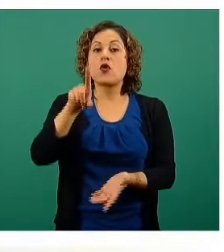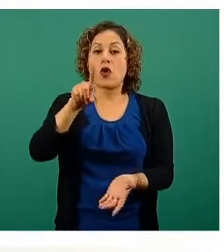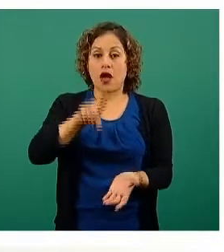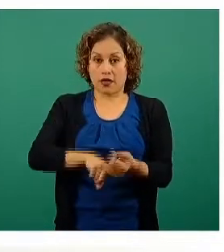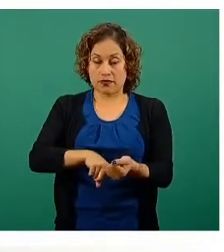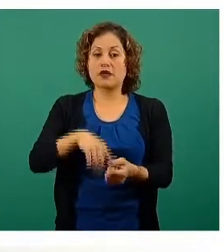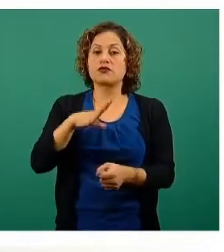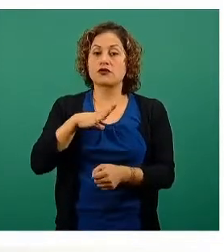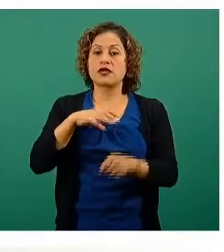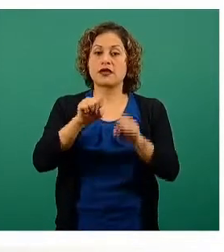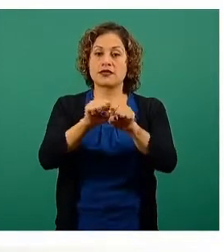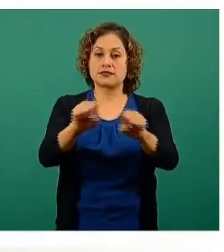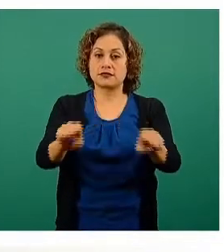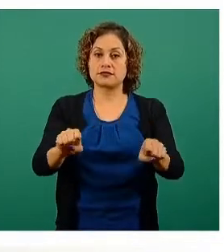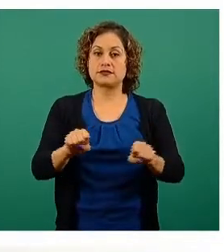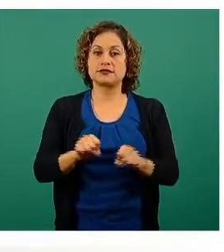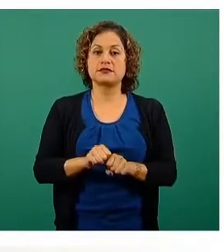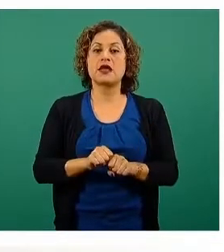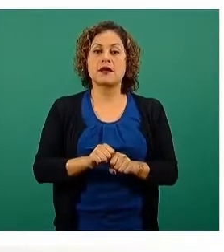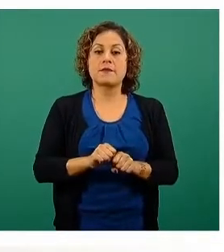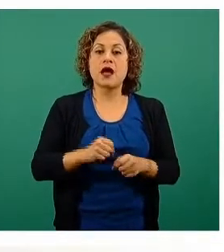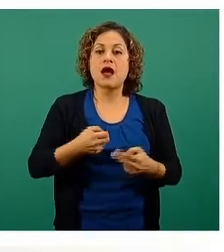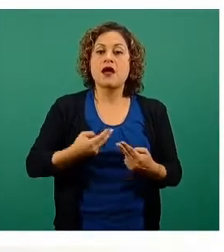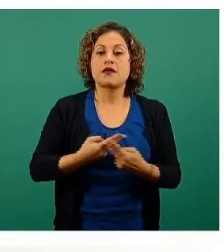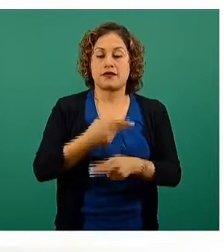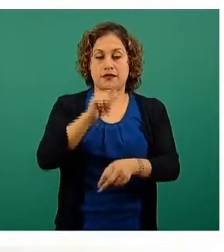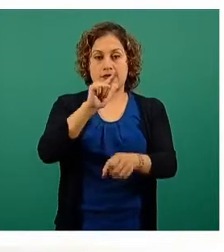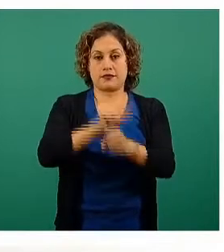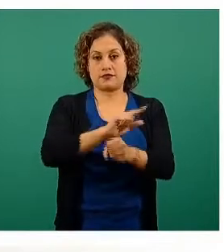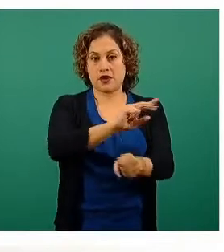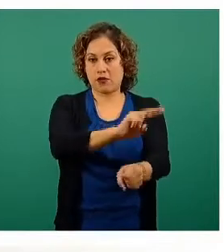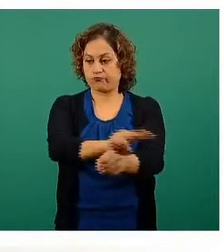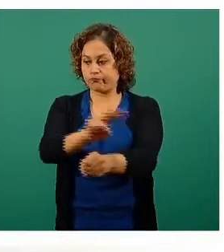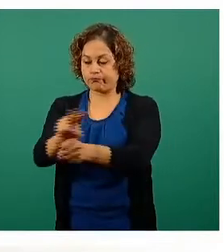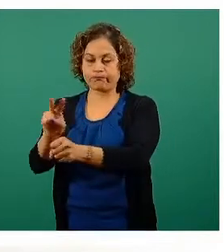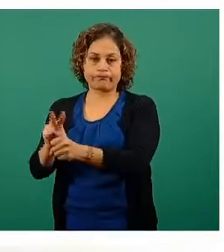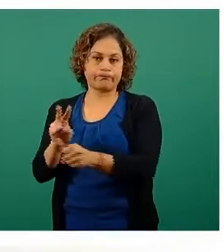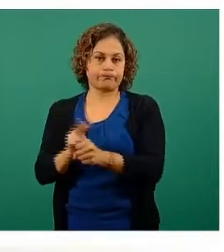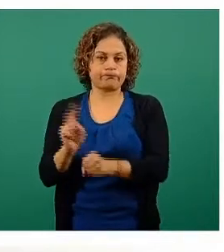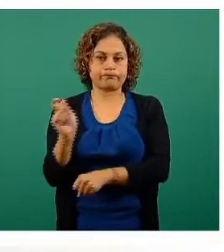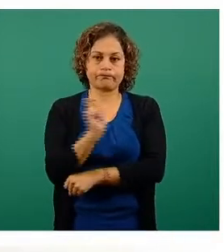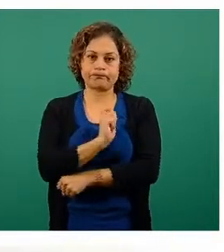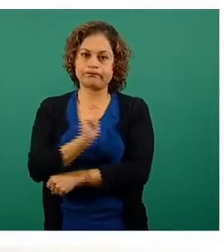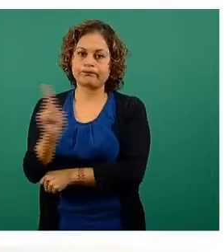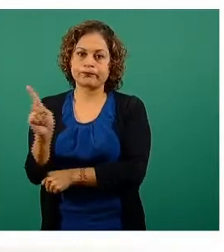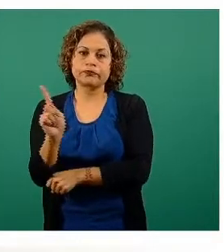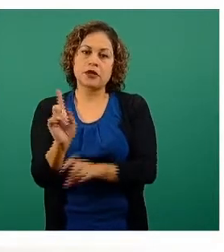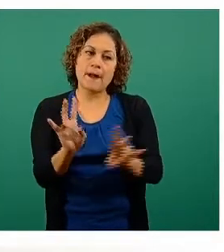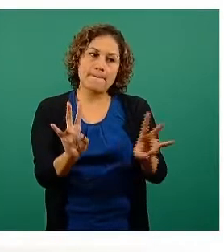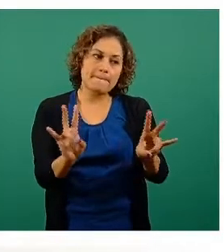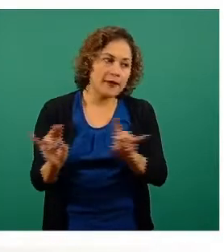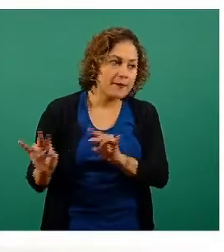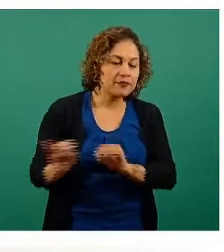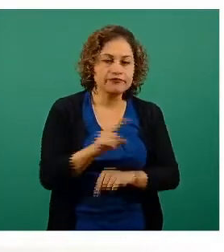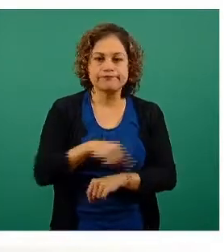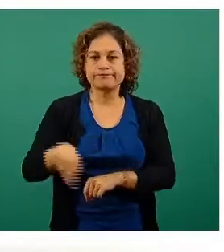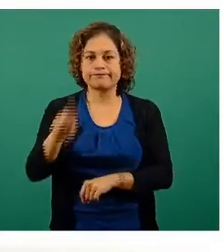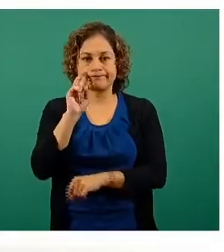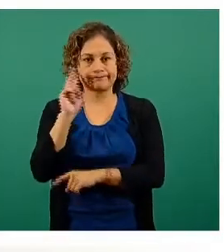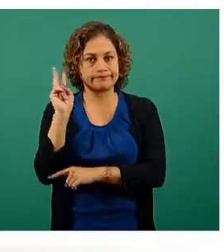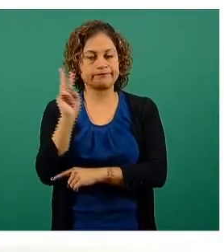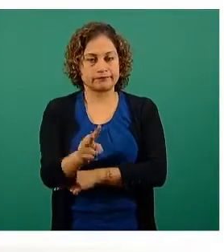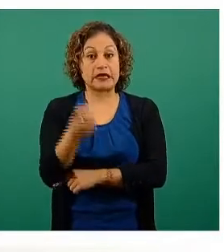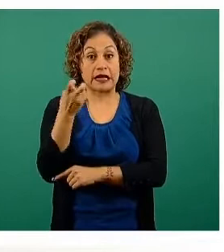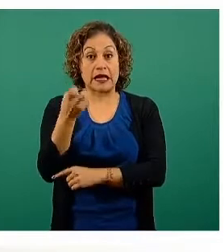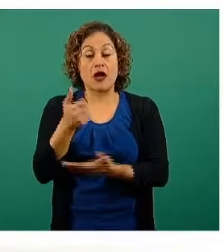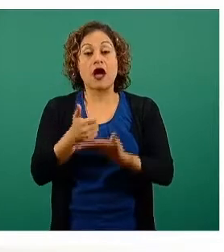vigilancia epidemiológica robusto, sensible, y gracias a ello podemos contar con un sistema específico